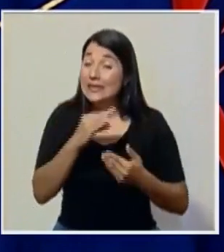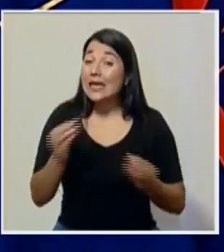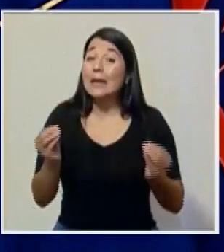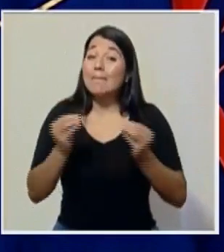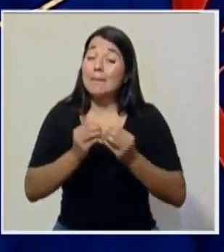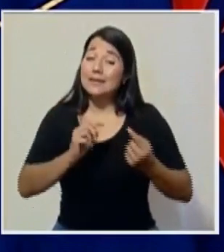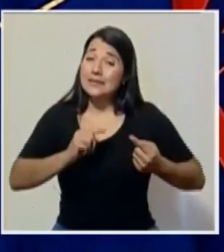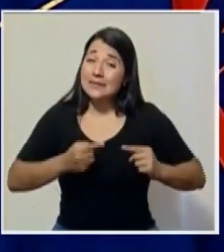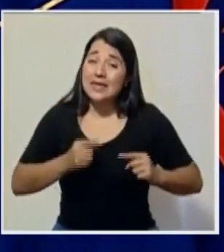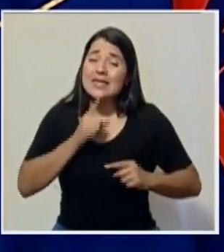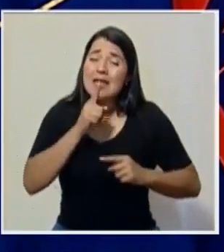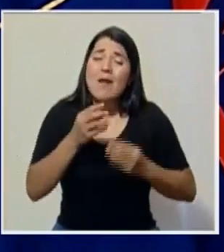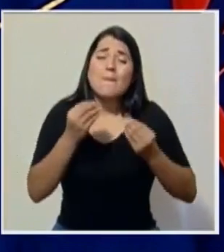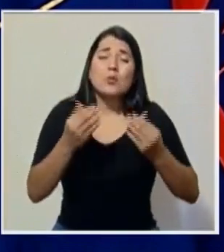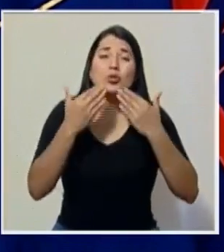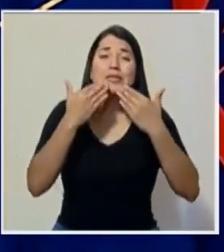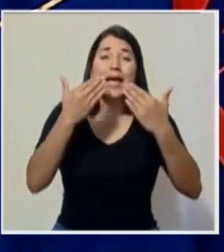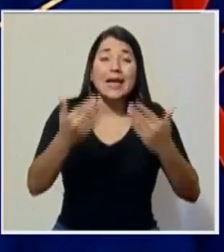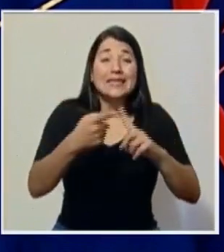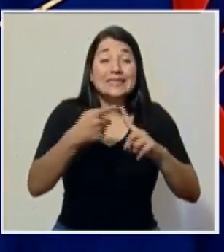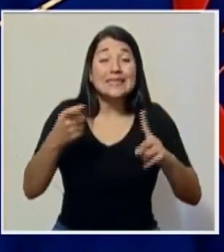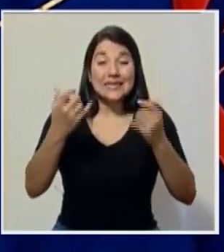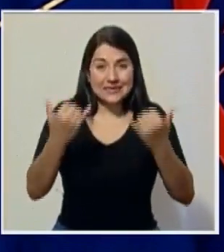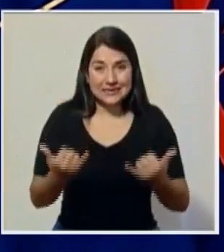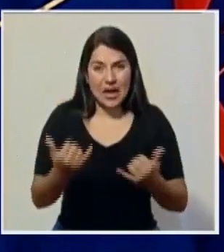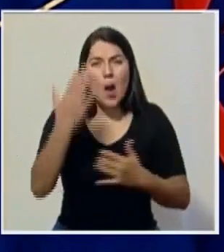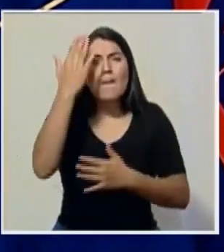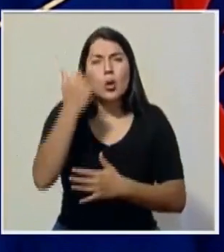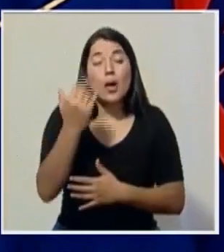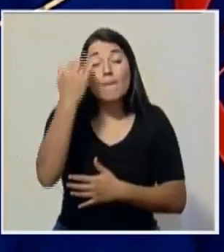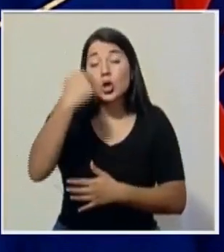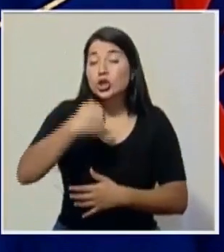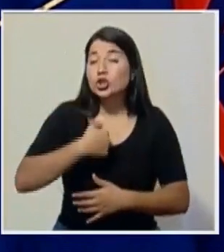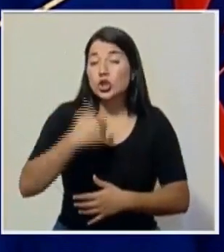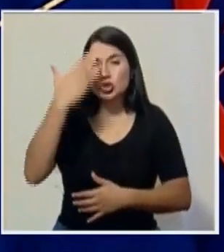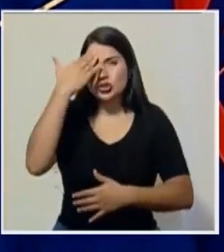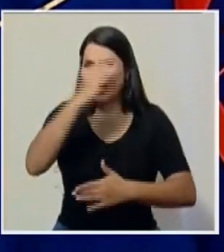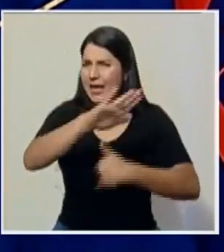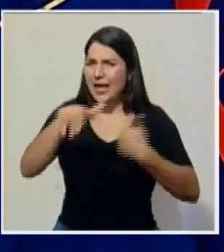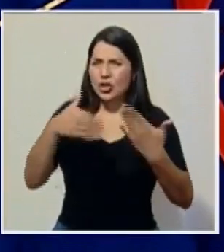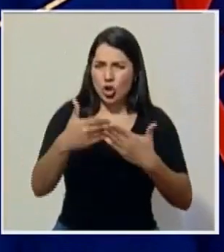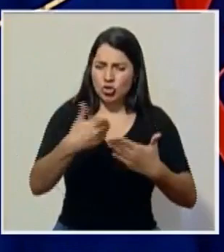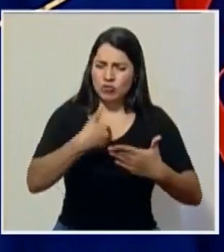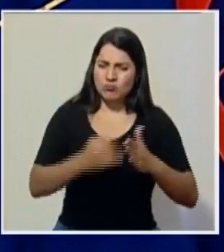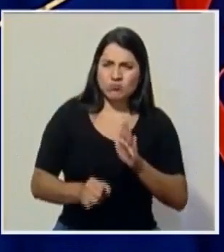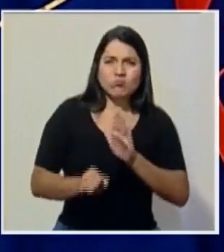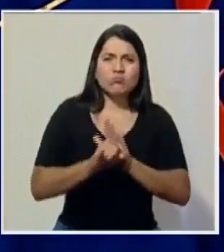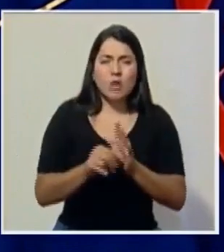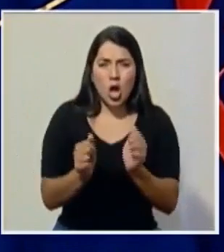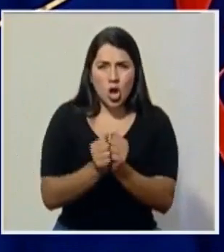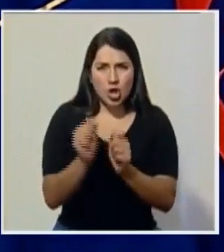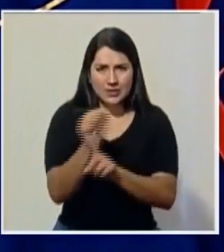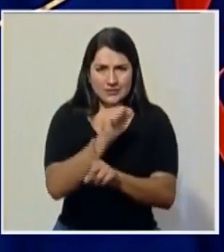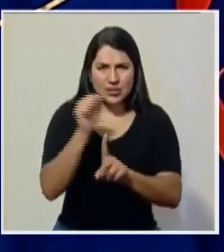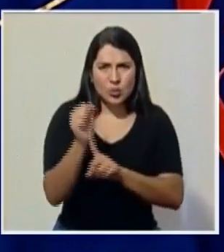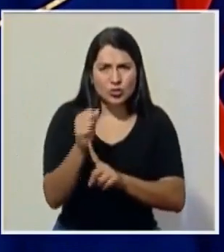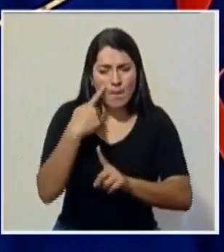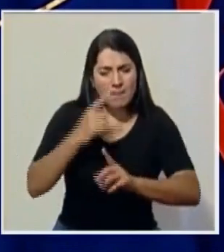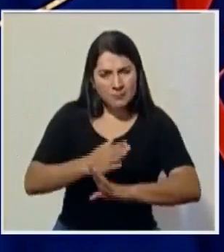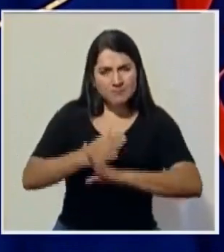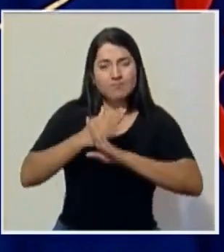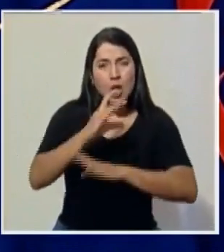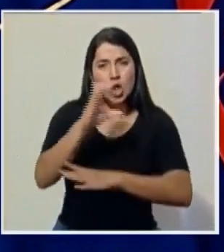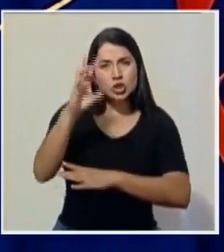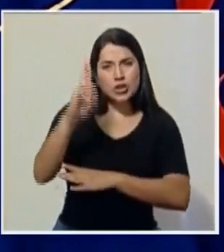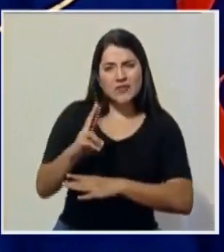de verdad, muchísimas gracias desde ya, porque yo sé que todos aquí estamos con la camiseta puesta, vamos por el país, por